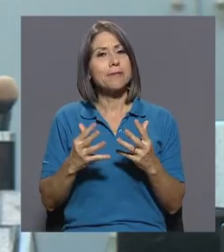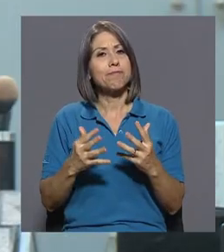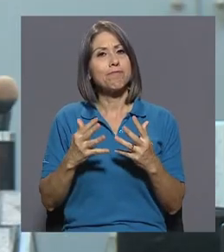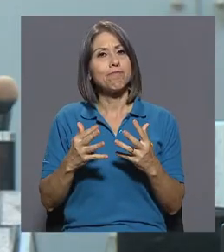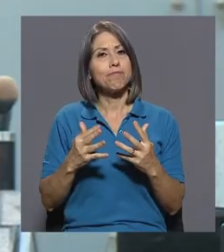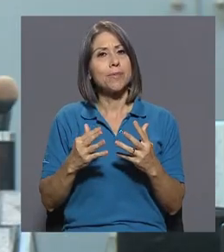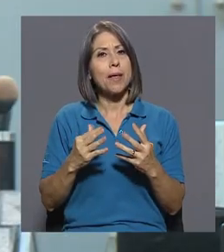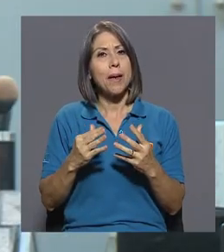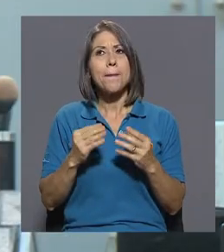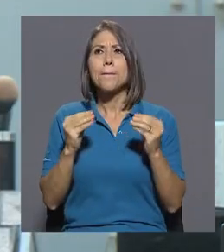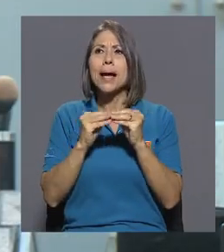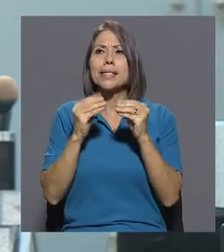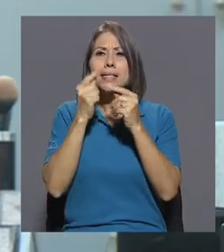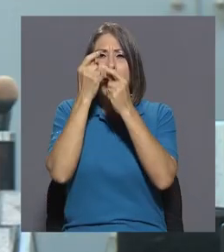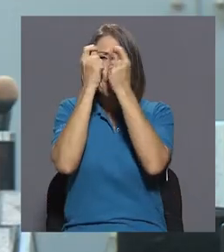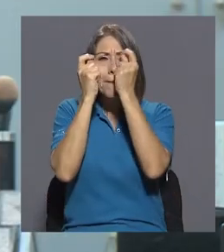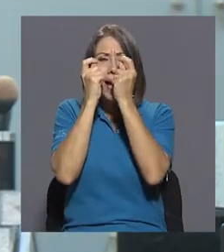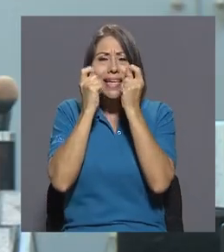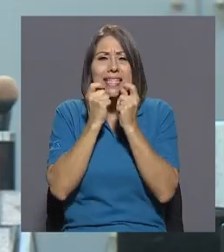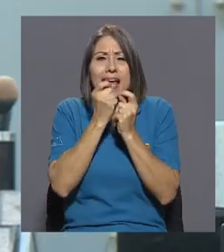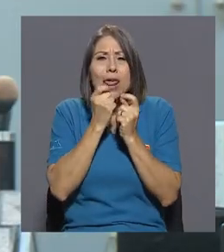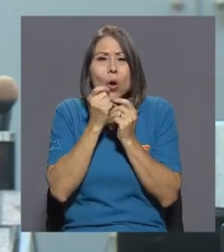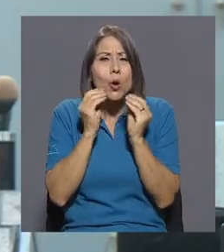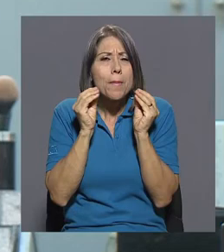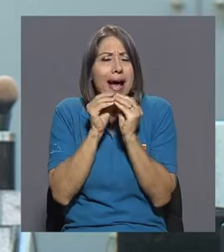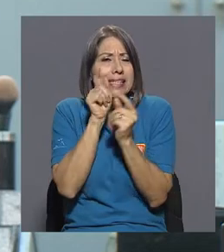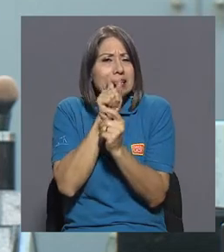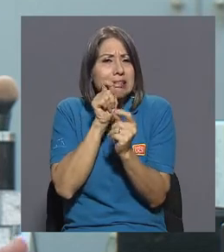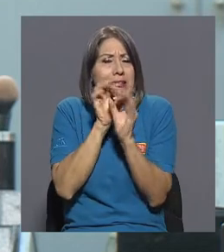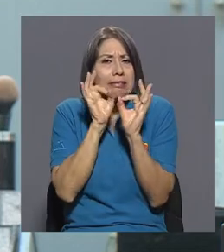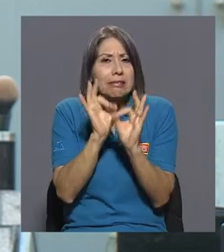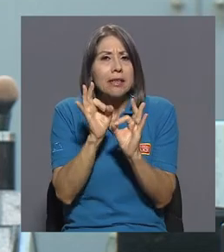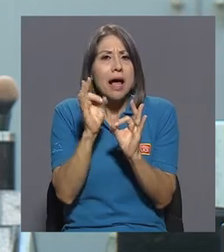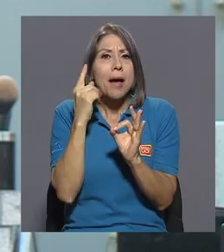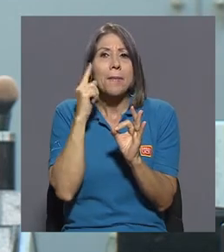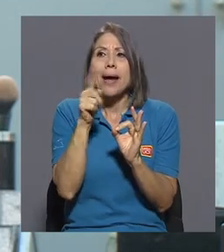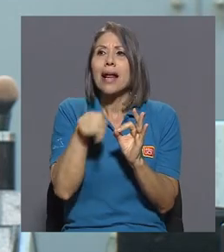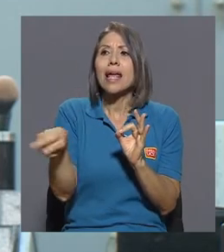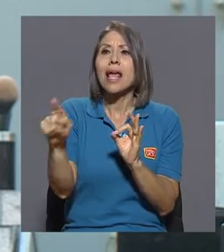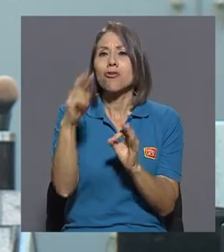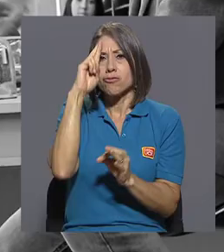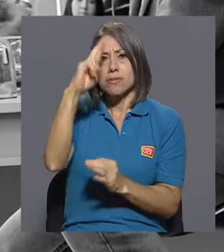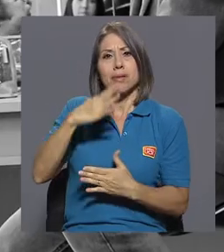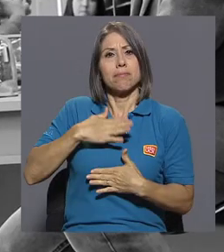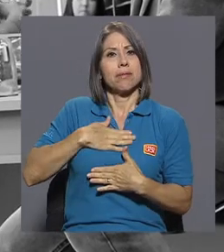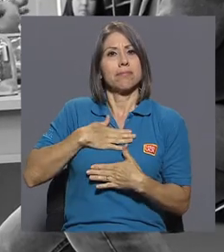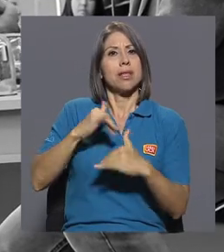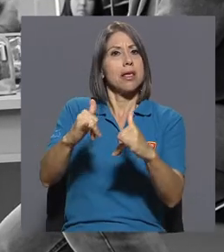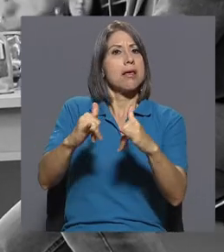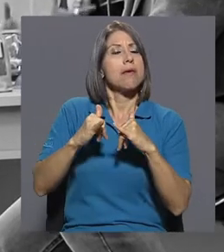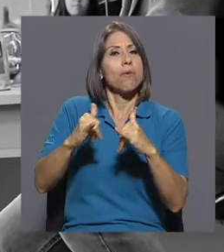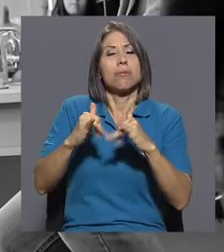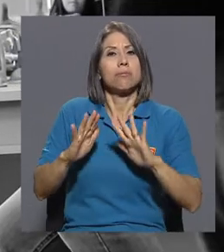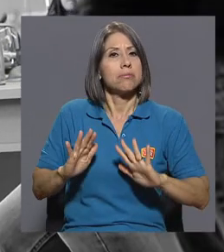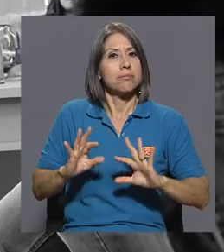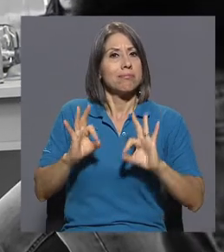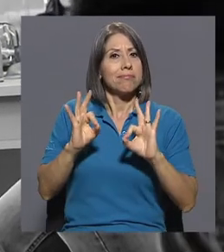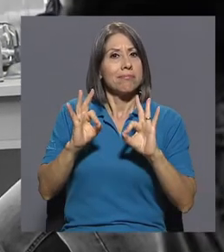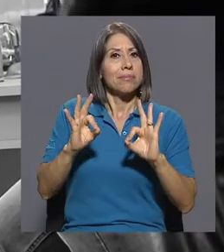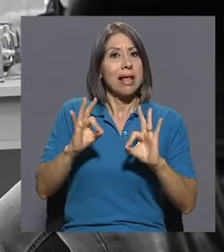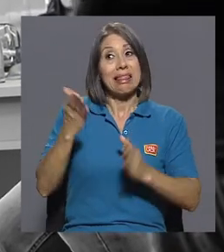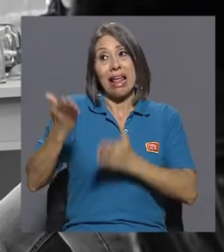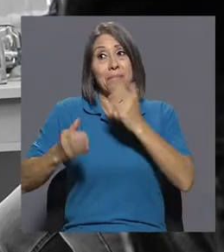maquillar todavía con más detalle para que me den el mismo respeto que tal vez otra persona no tenga que hacer tanto